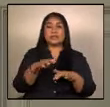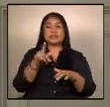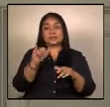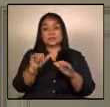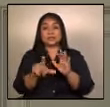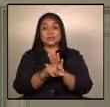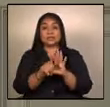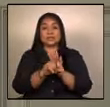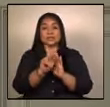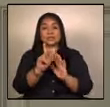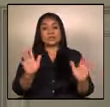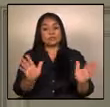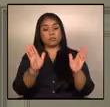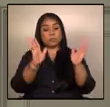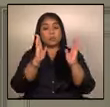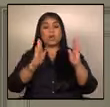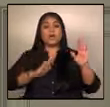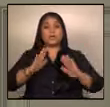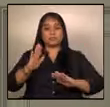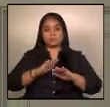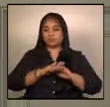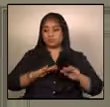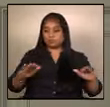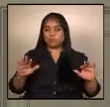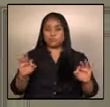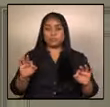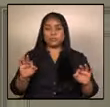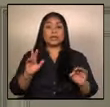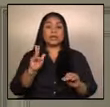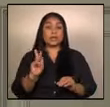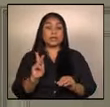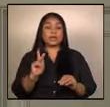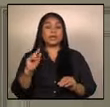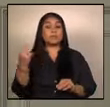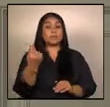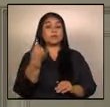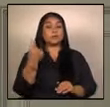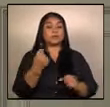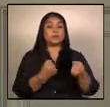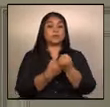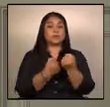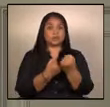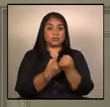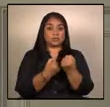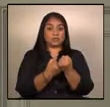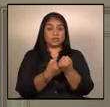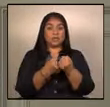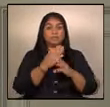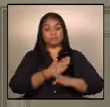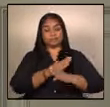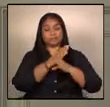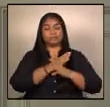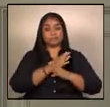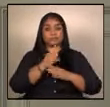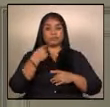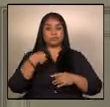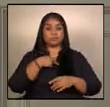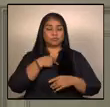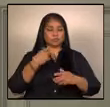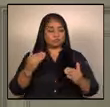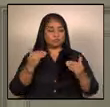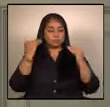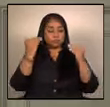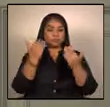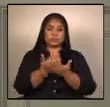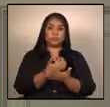ilícitas y promueven la estabilidad. Y al priorizar la sostenibilidad, garantizamos que nuestro crecimiento